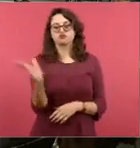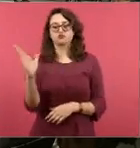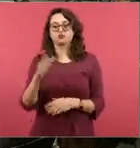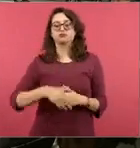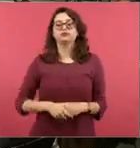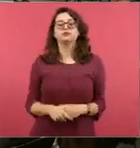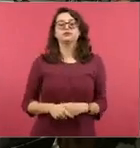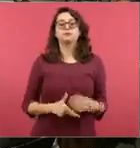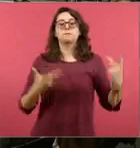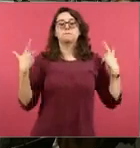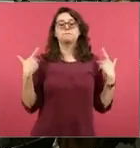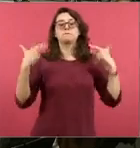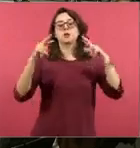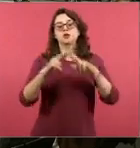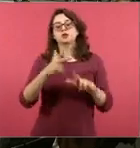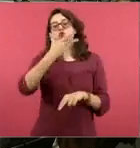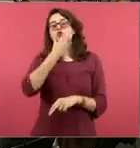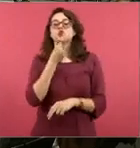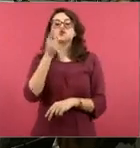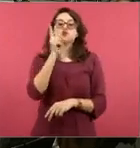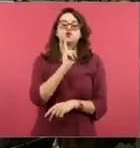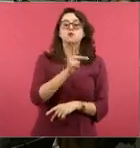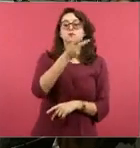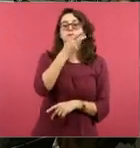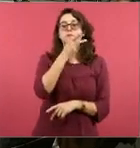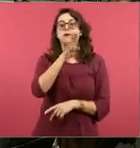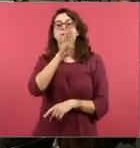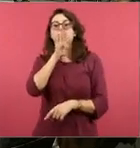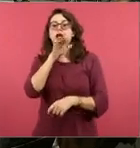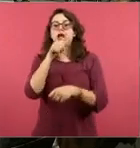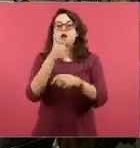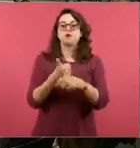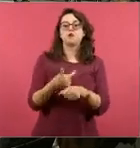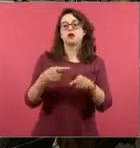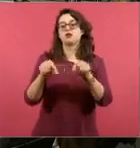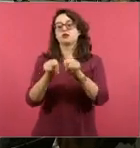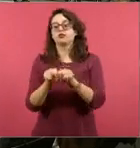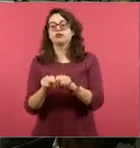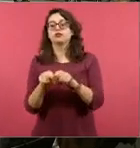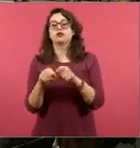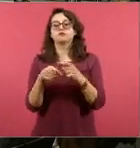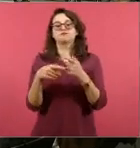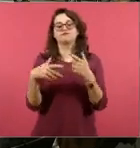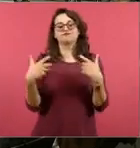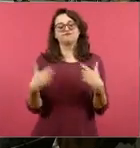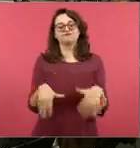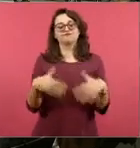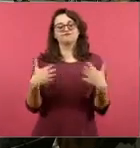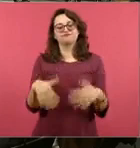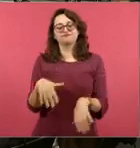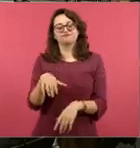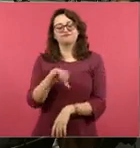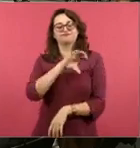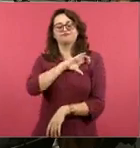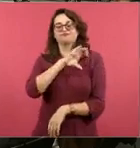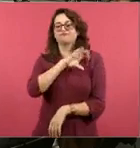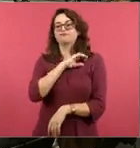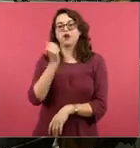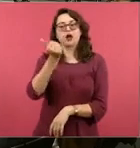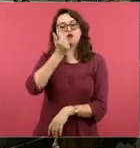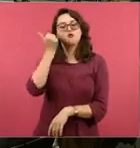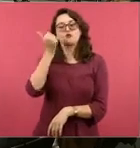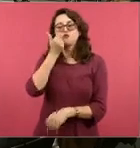maestras, maestros, padres, madres, abuelas, tíos y, por supuesto, a nuestros entrañables